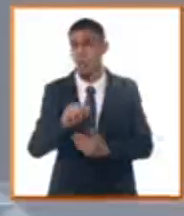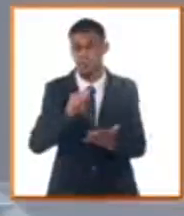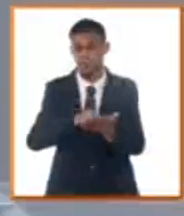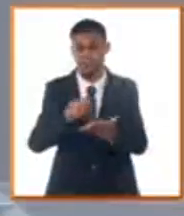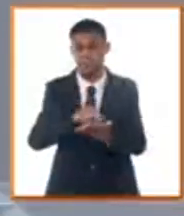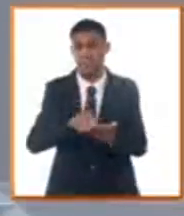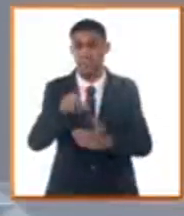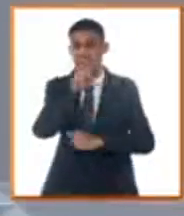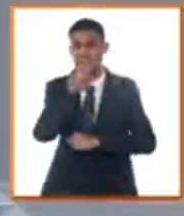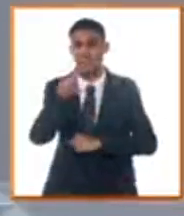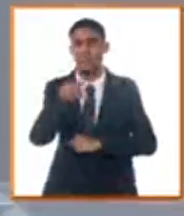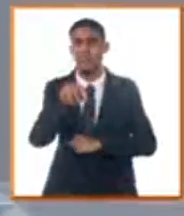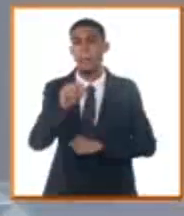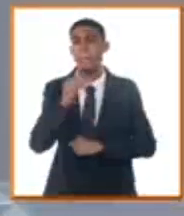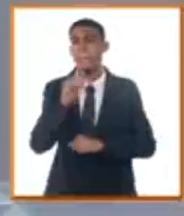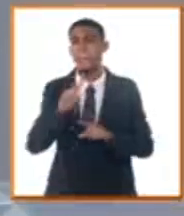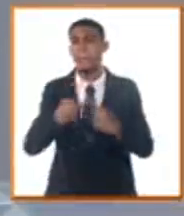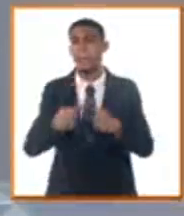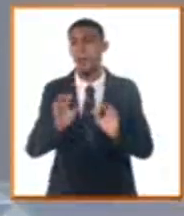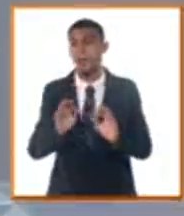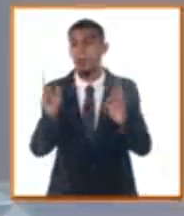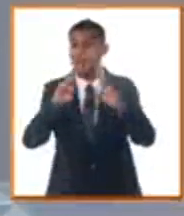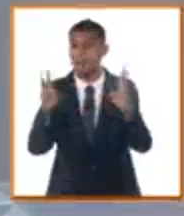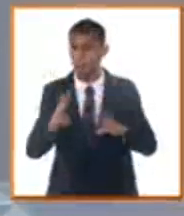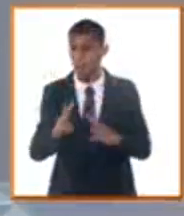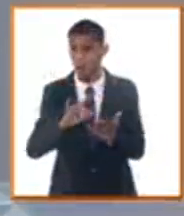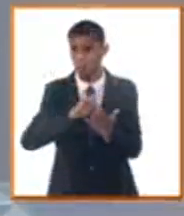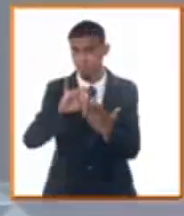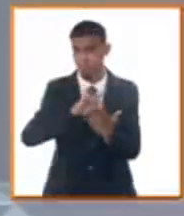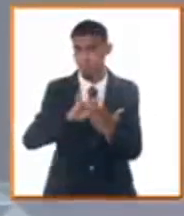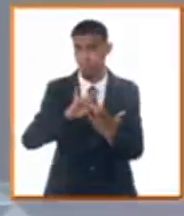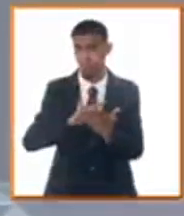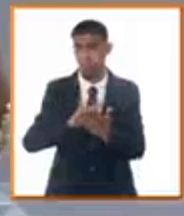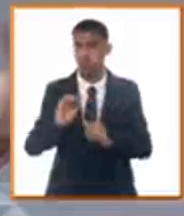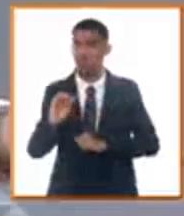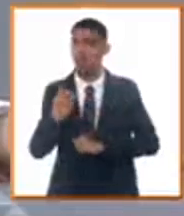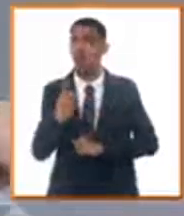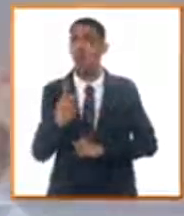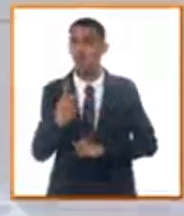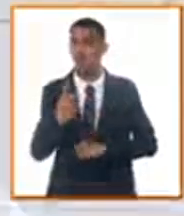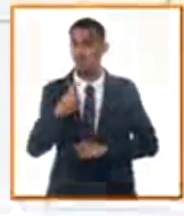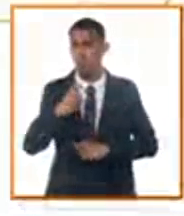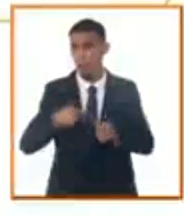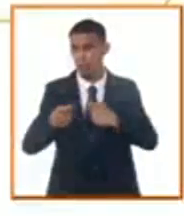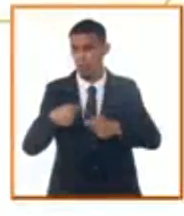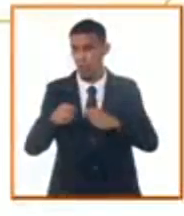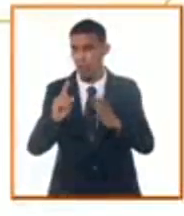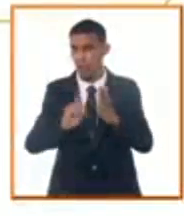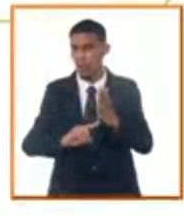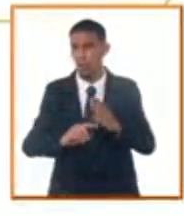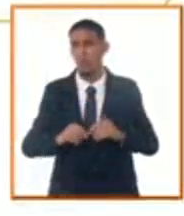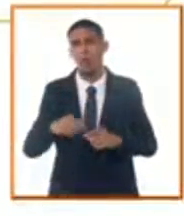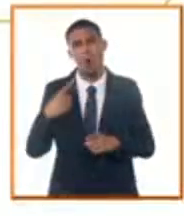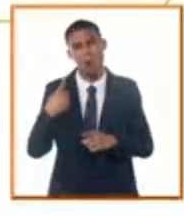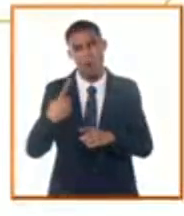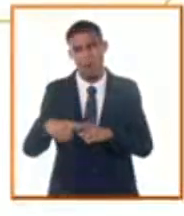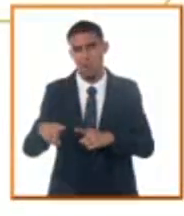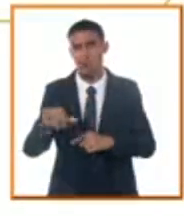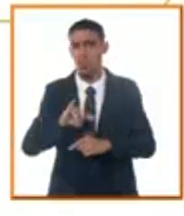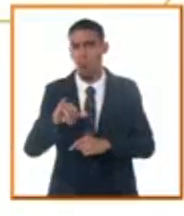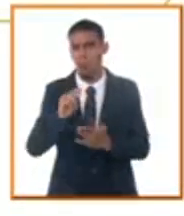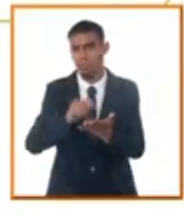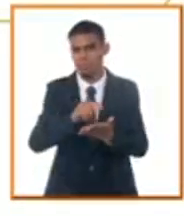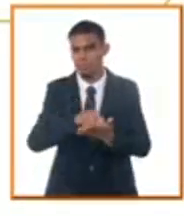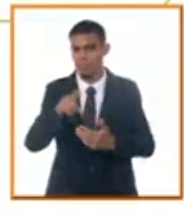va bien relacionado con todo este tema, para no solo ver el comercio electrónico quizás en otro tipo de establecimientos, sino también en la bodega, y